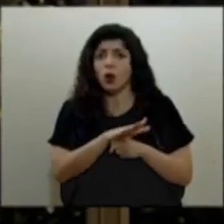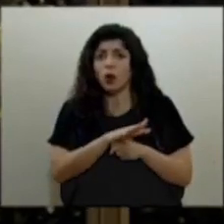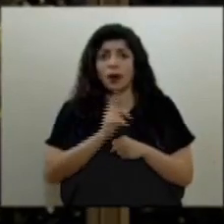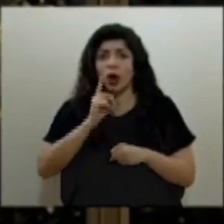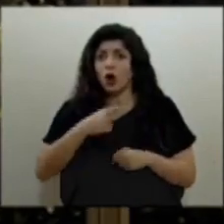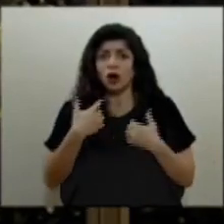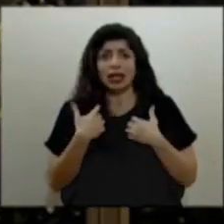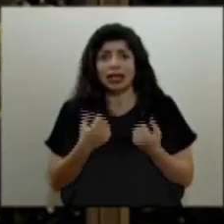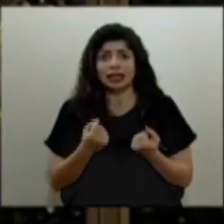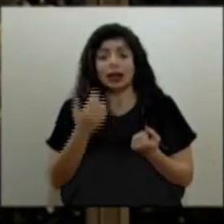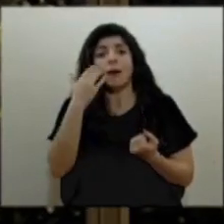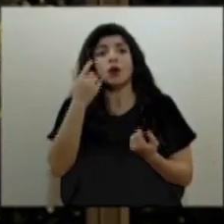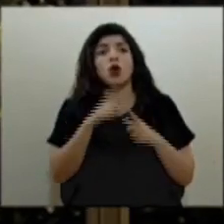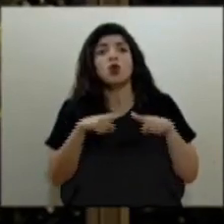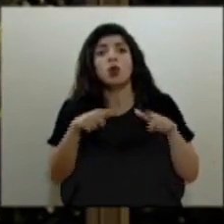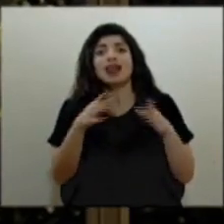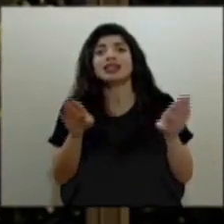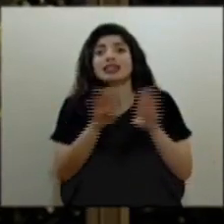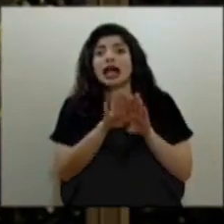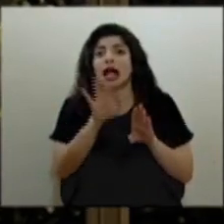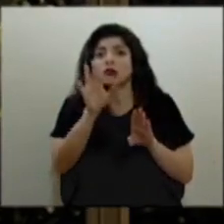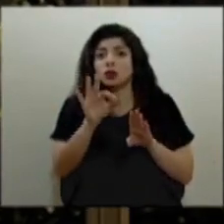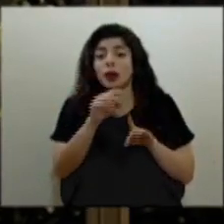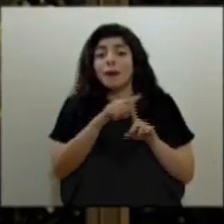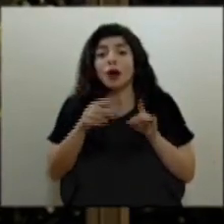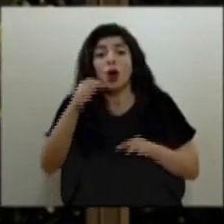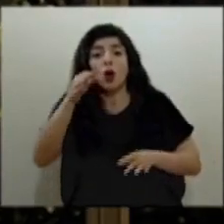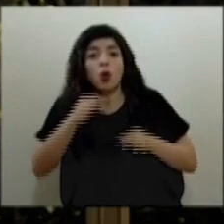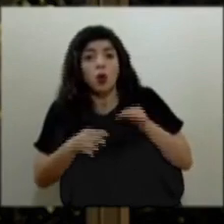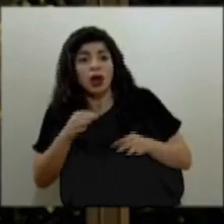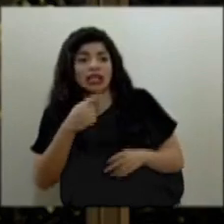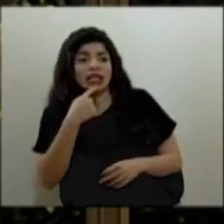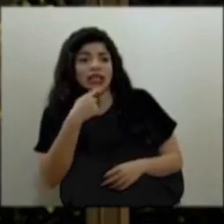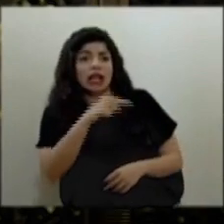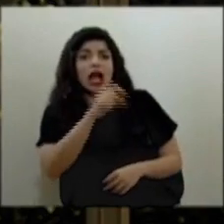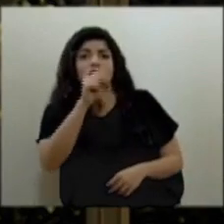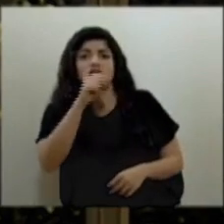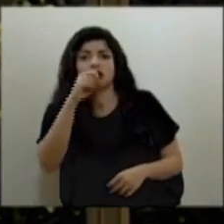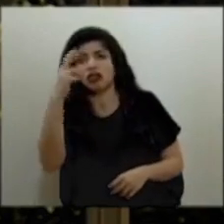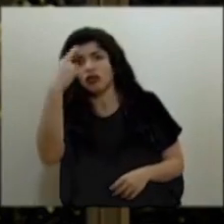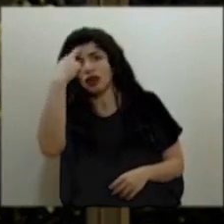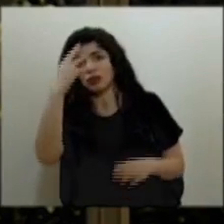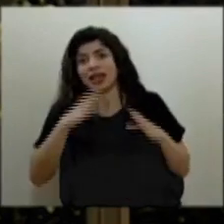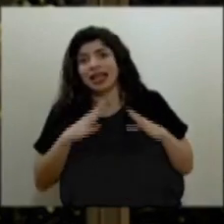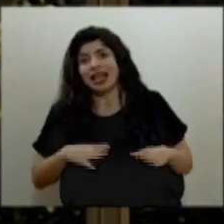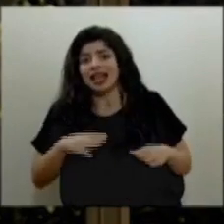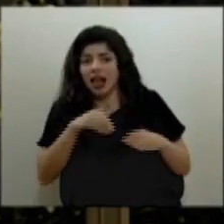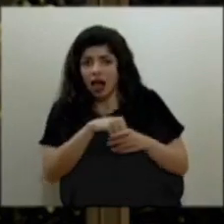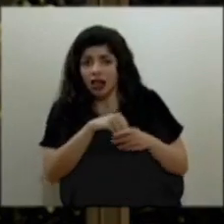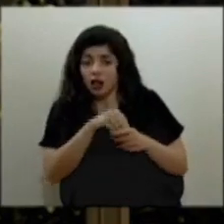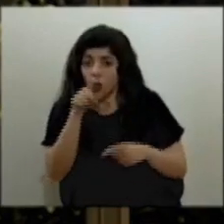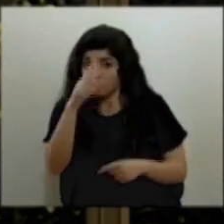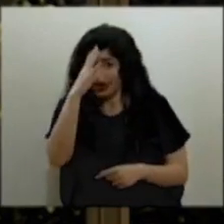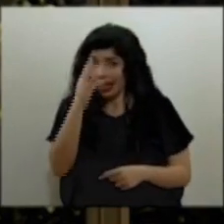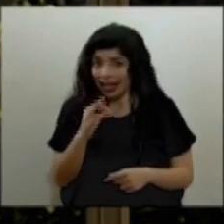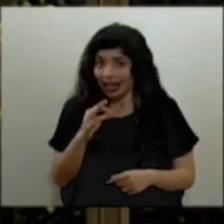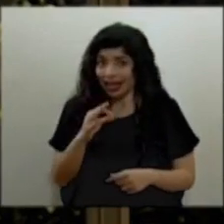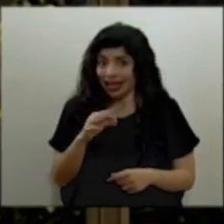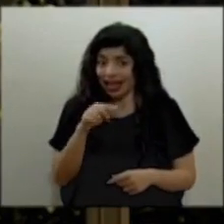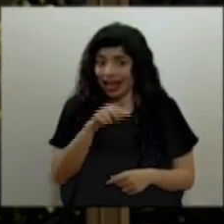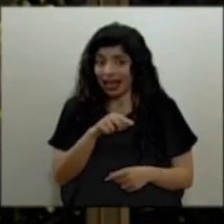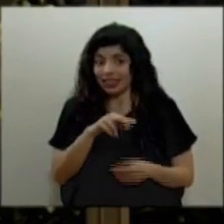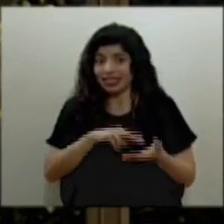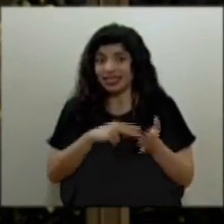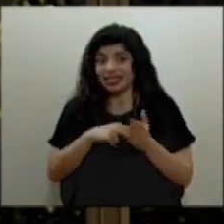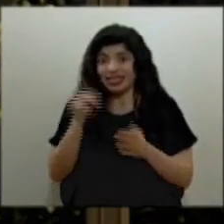orden sanitaria porque tiene el local cerrado a las 9. Sin embargo, la jueza le da la razón porque tenía los clientes adentro. ¿Usted considera que esto marca un precedente para